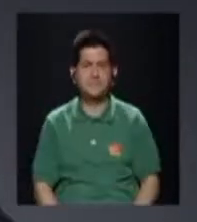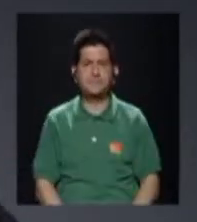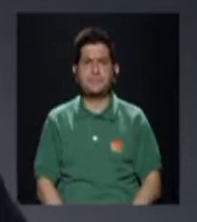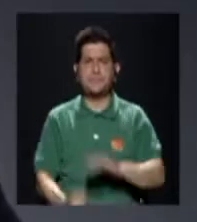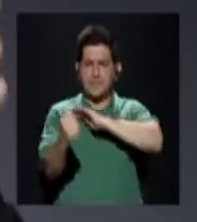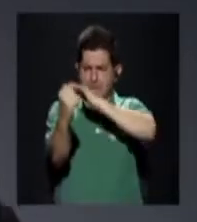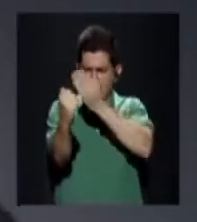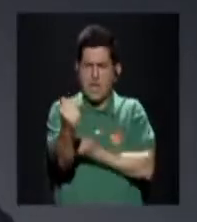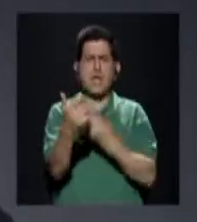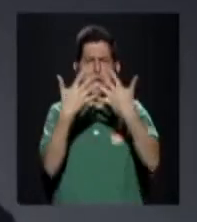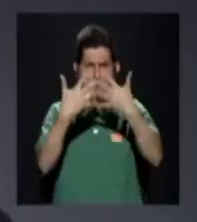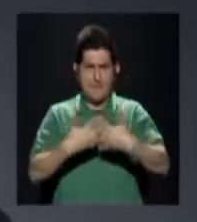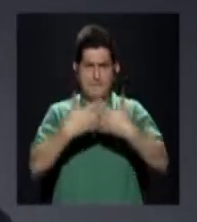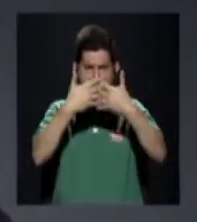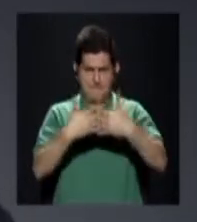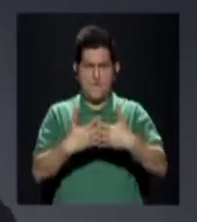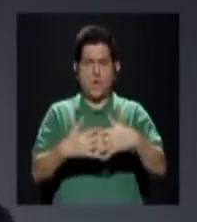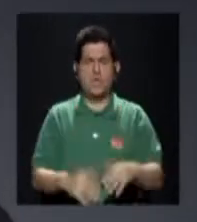de las empresas,